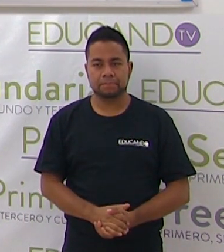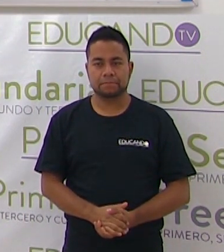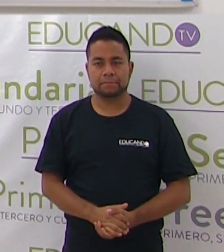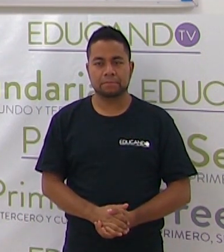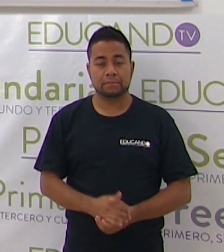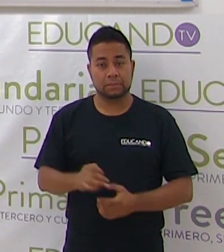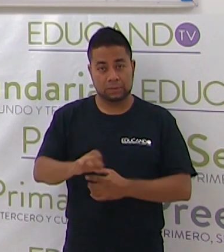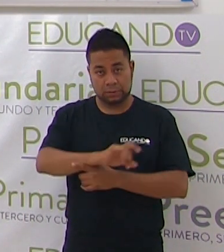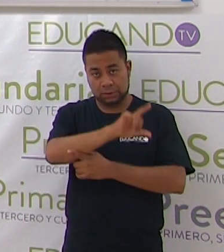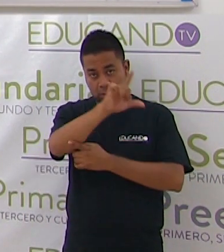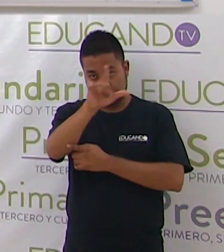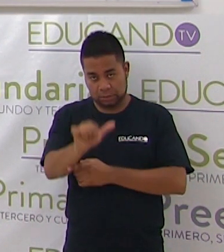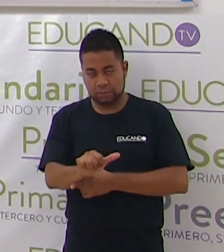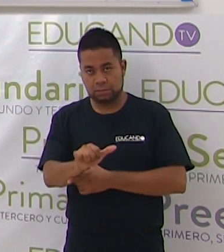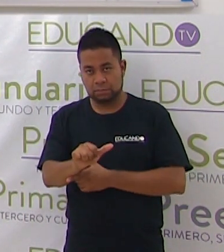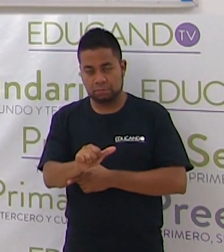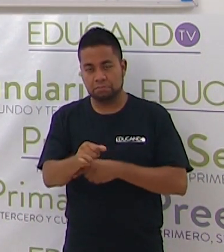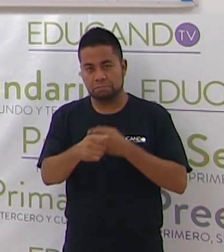Después